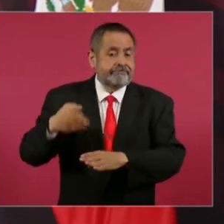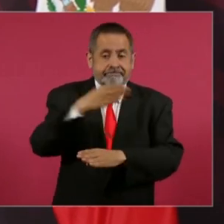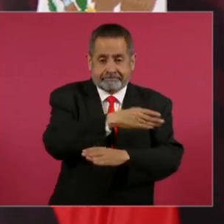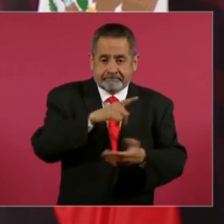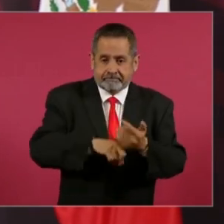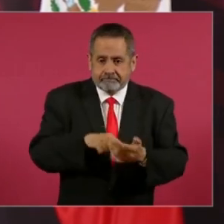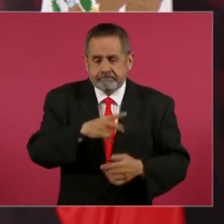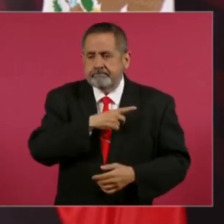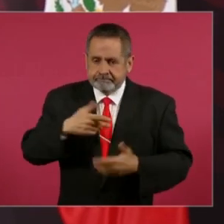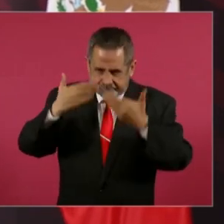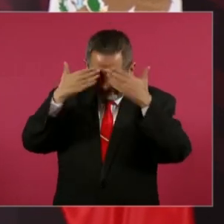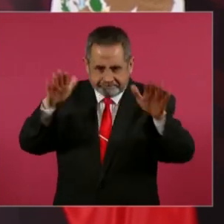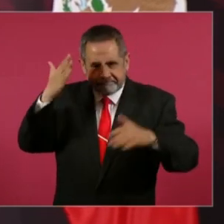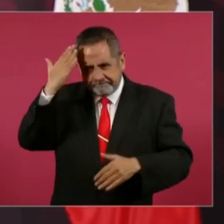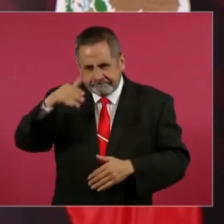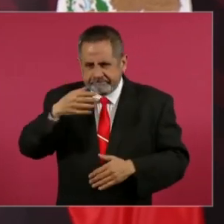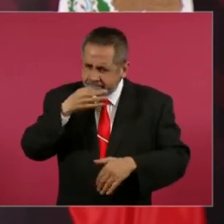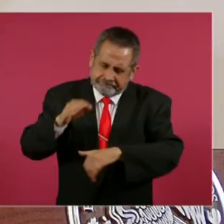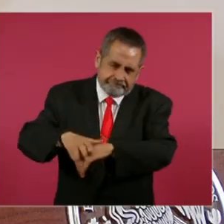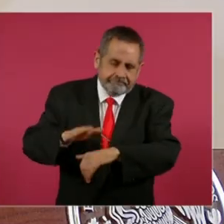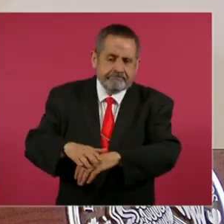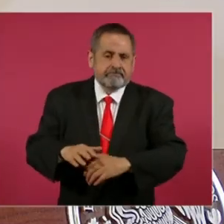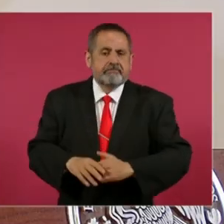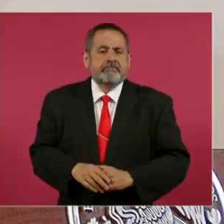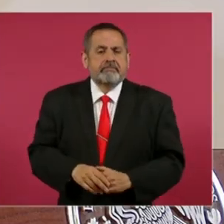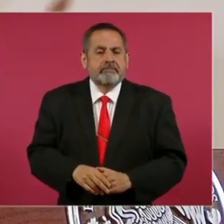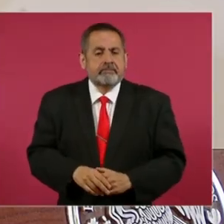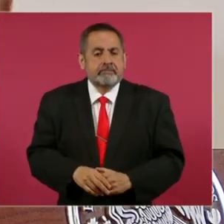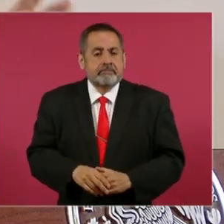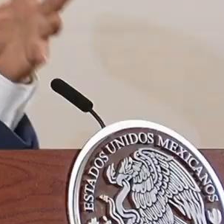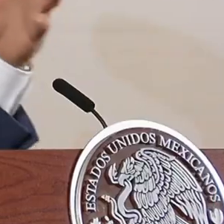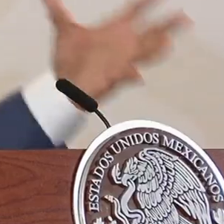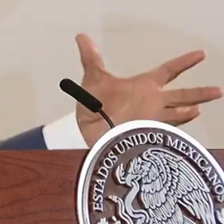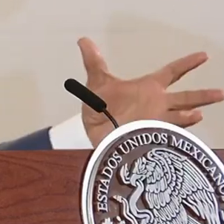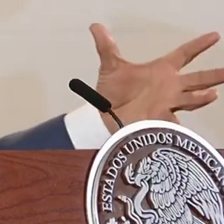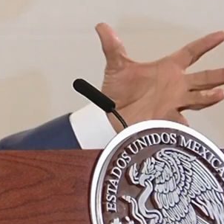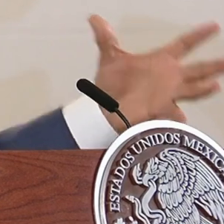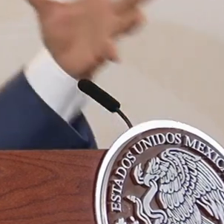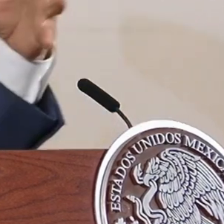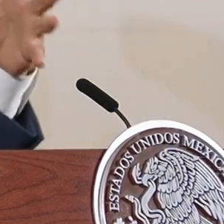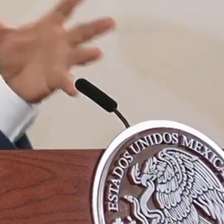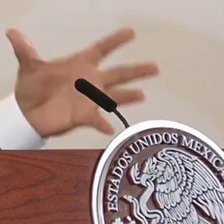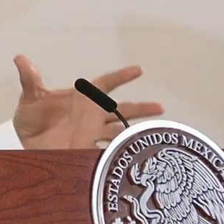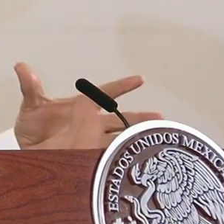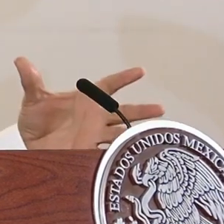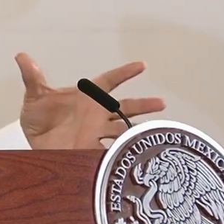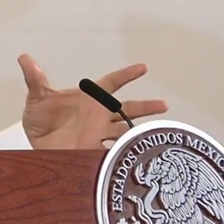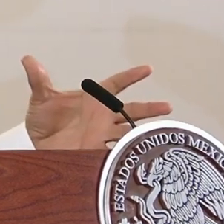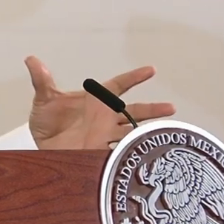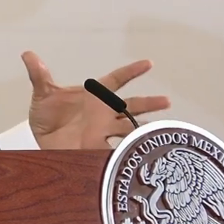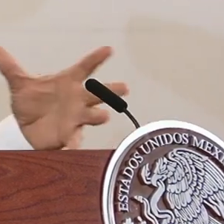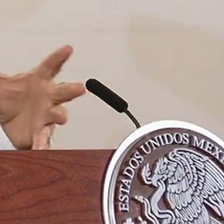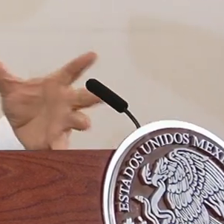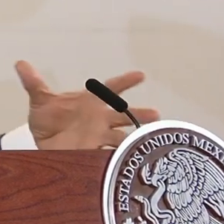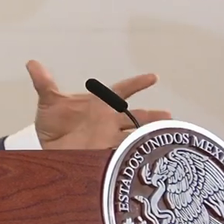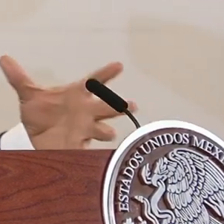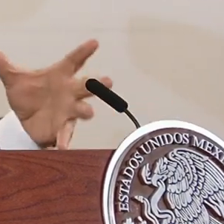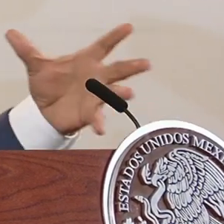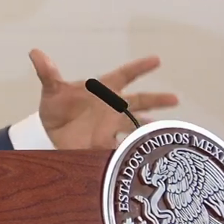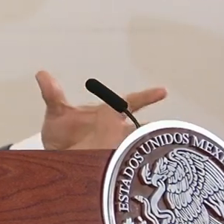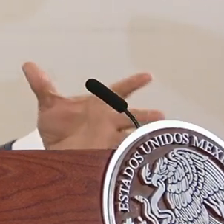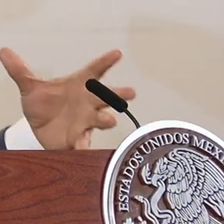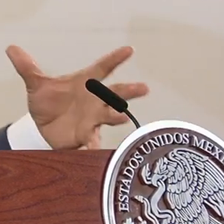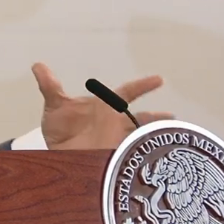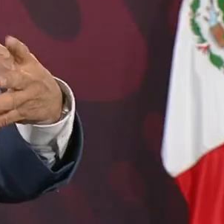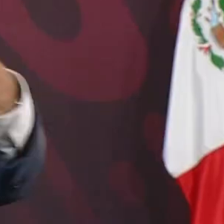ya tienen que saber eso. En la televisión salían mensajes pagados